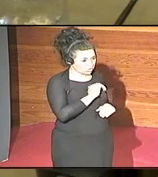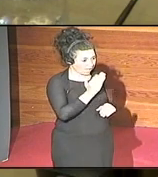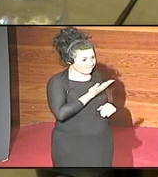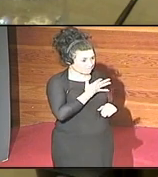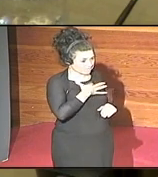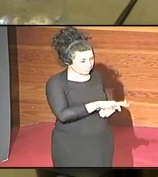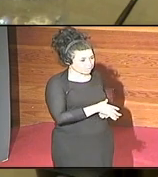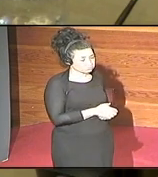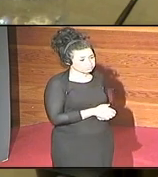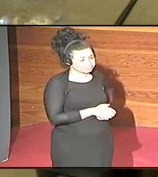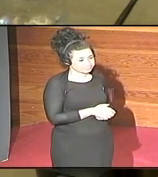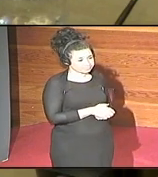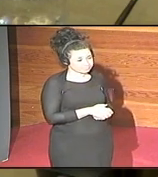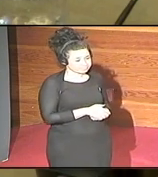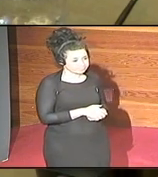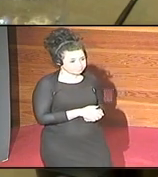ellos. Y